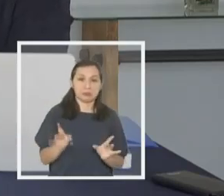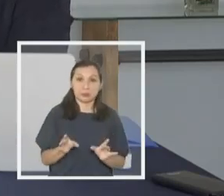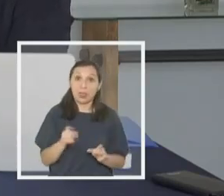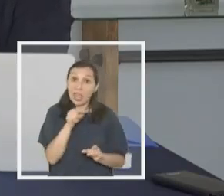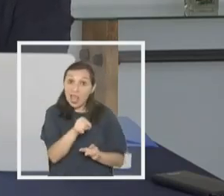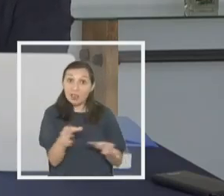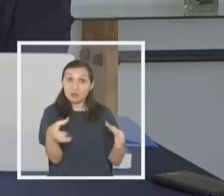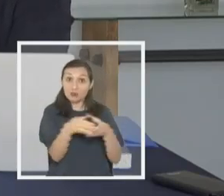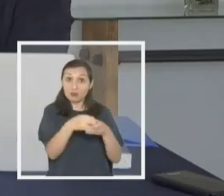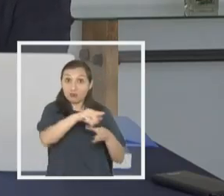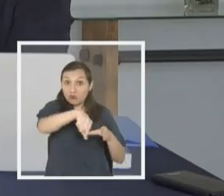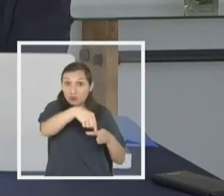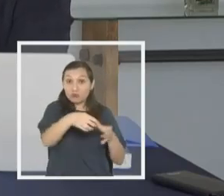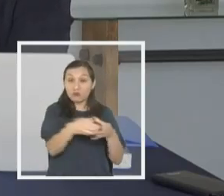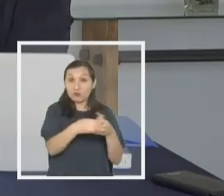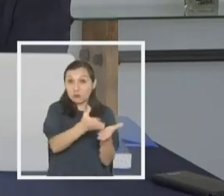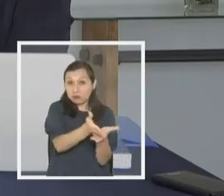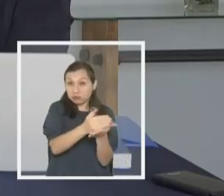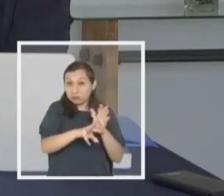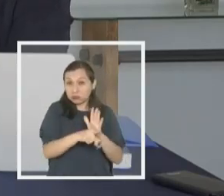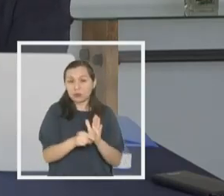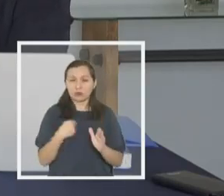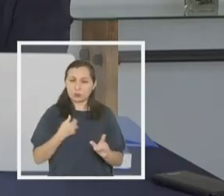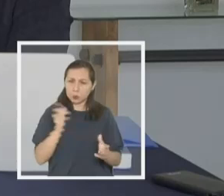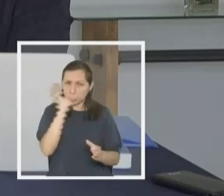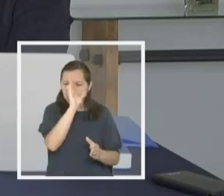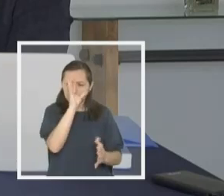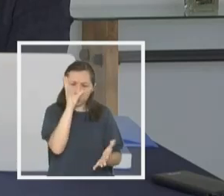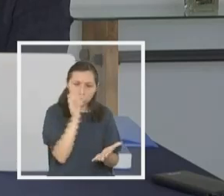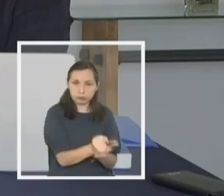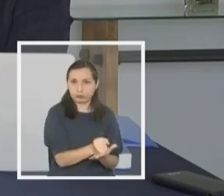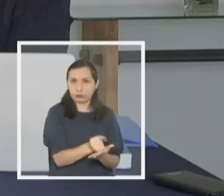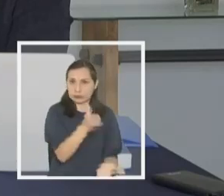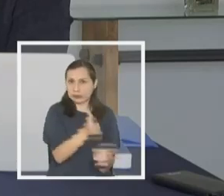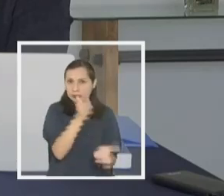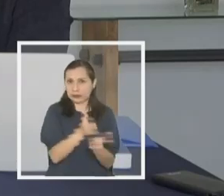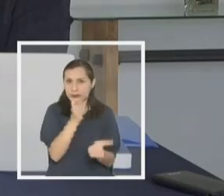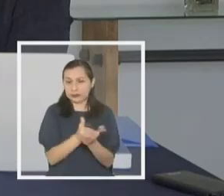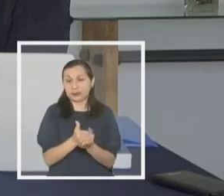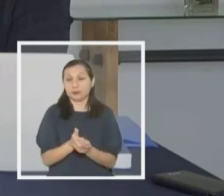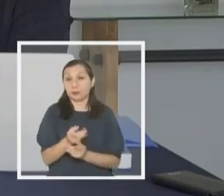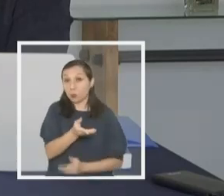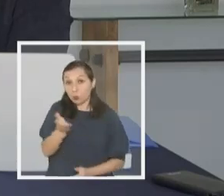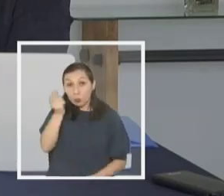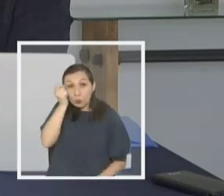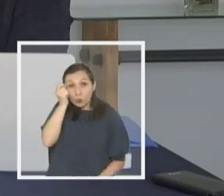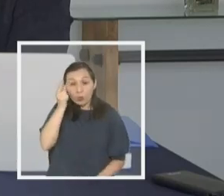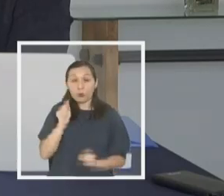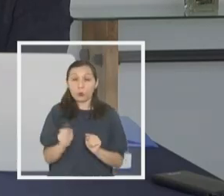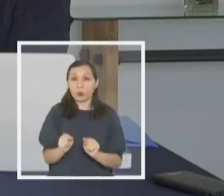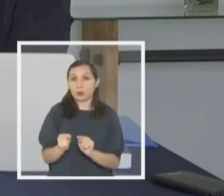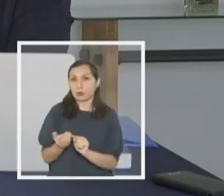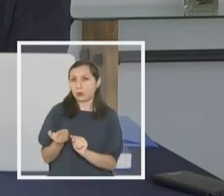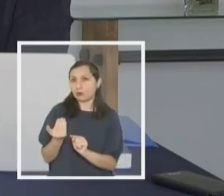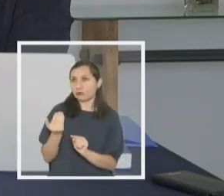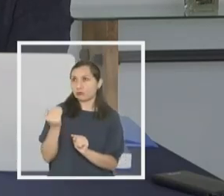vamos a perseguir de manera implacable, implacable. Y si tú te das cuenta, en los últimos